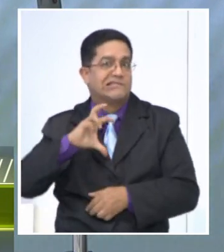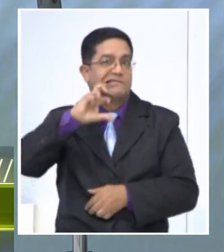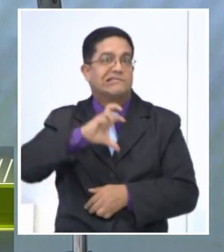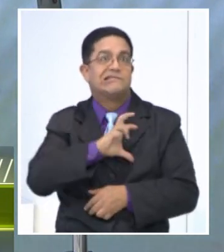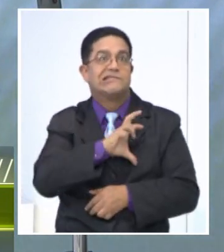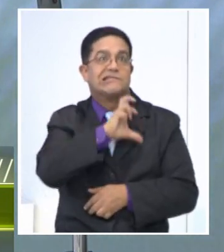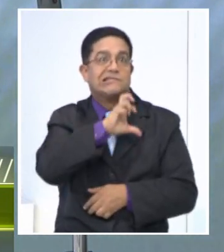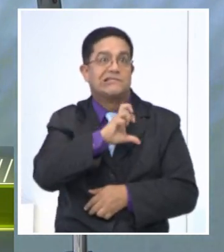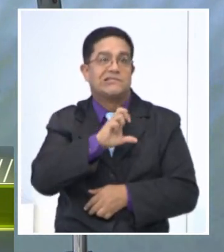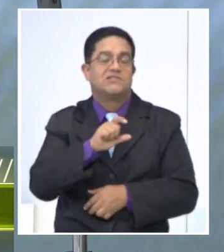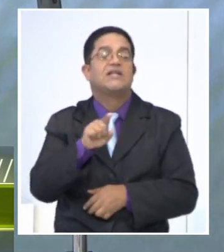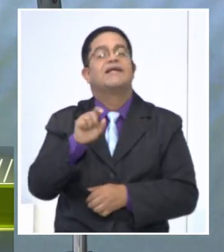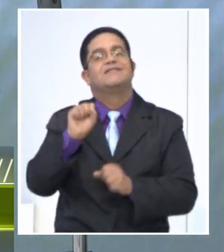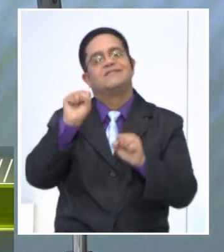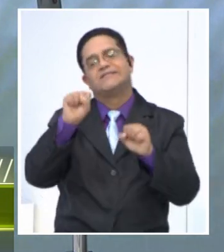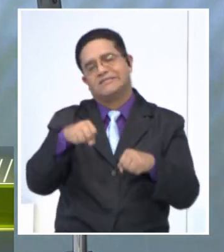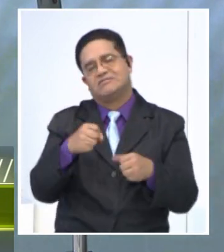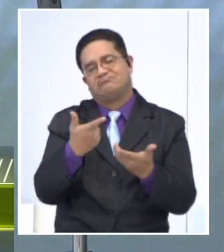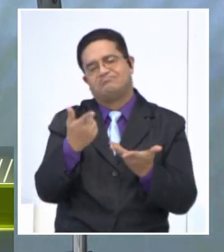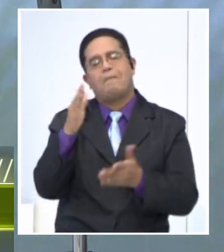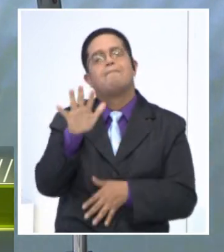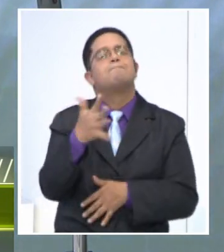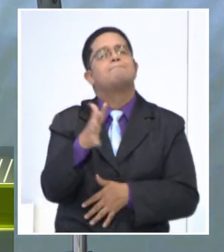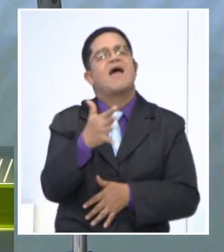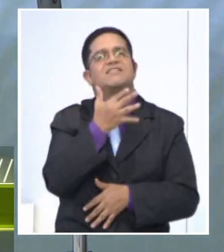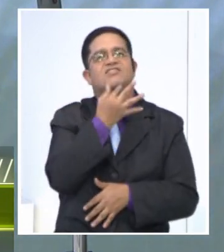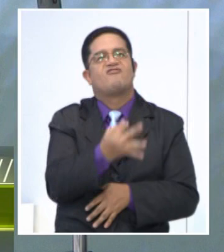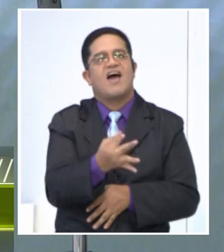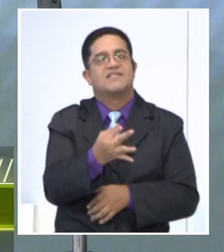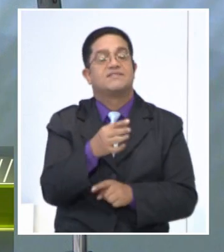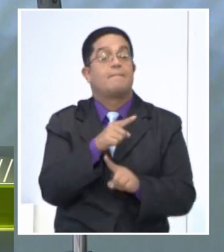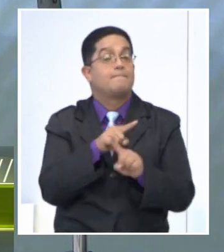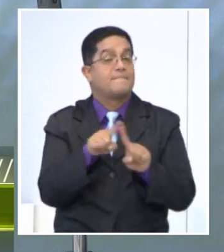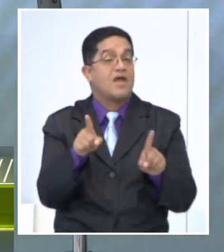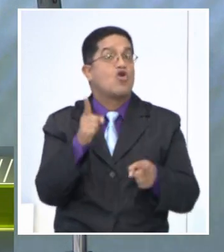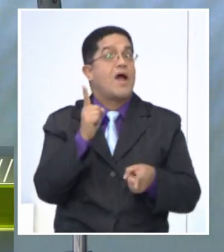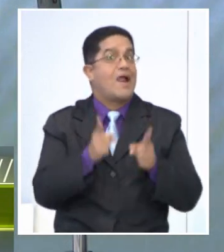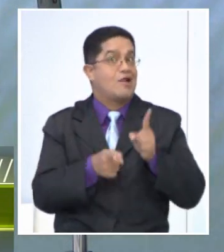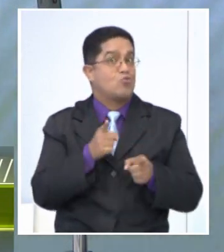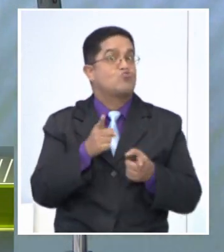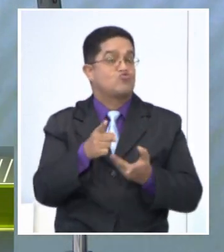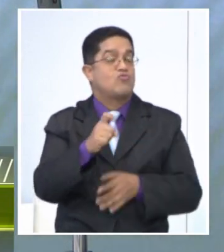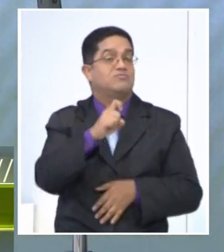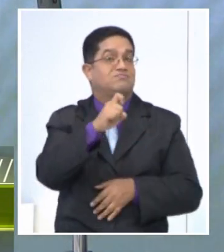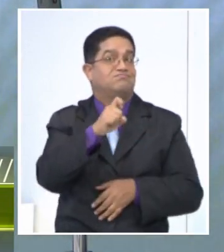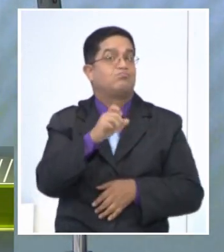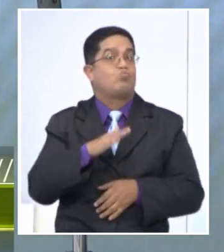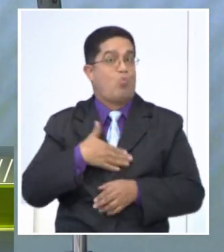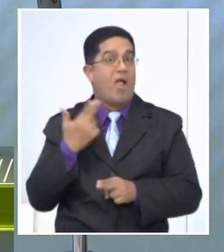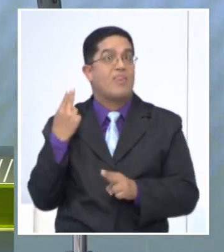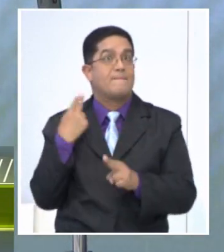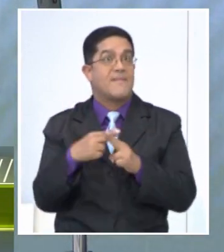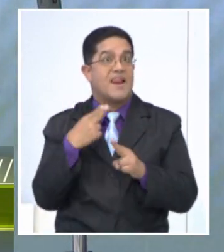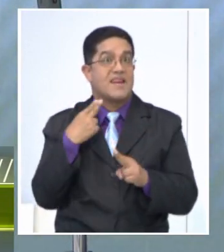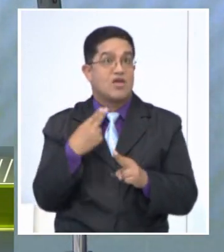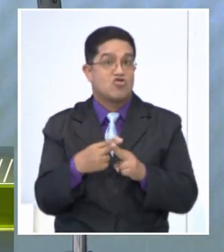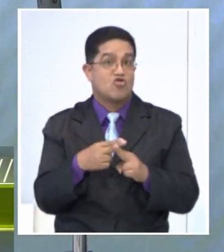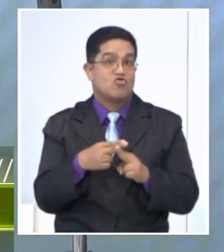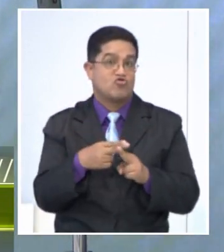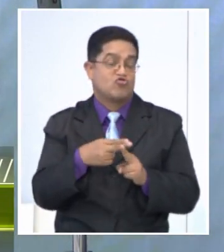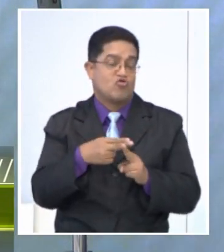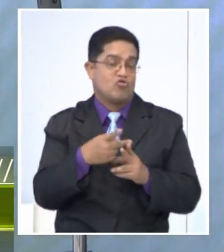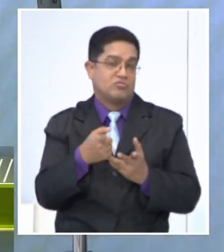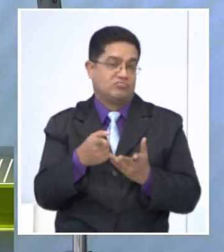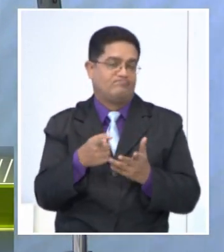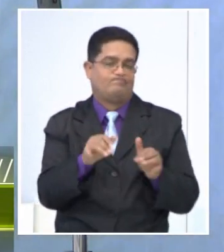son relativamente sencillos, pero hay uno de ellos que pueden tener complicaciones tan grandes iguales o más que una cirugía.